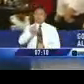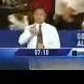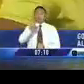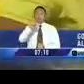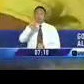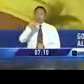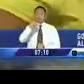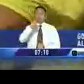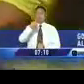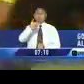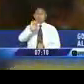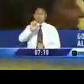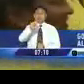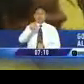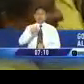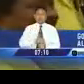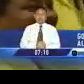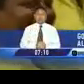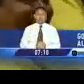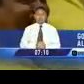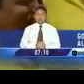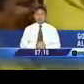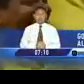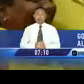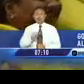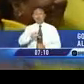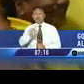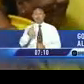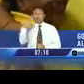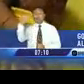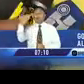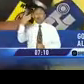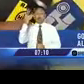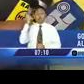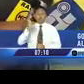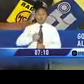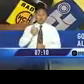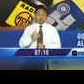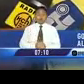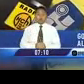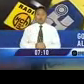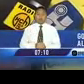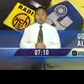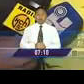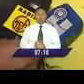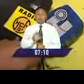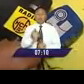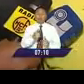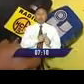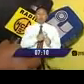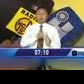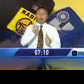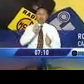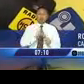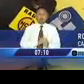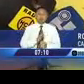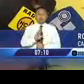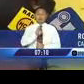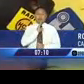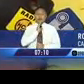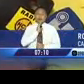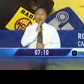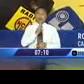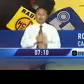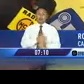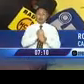la alcaldía de Milagro y Rodrigo Aparicio correrá para la alcaldía de Durán. Si hablamos de la primera necesidad es el tema de agua,